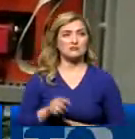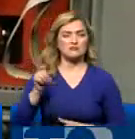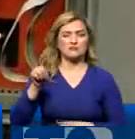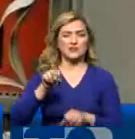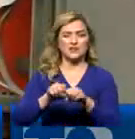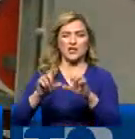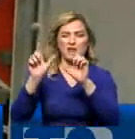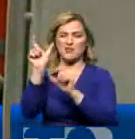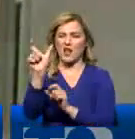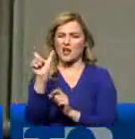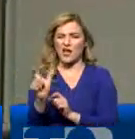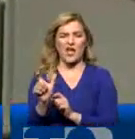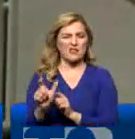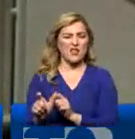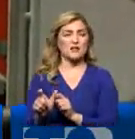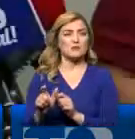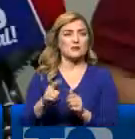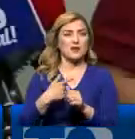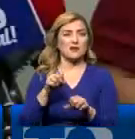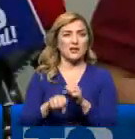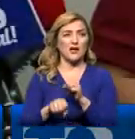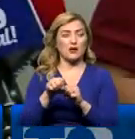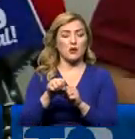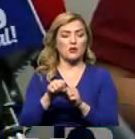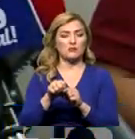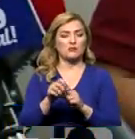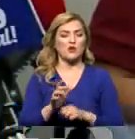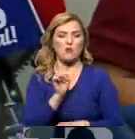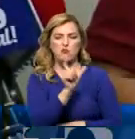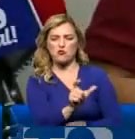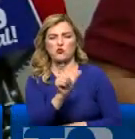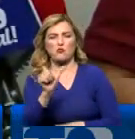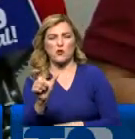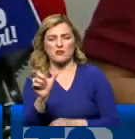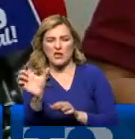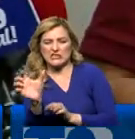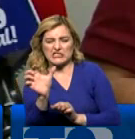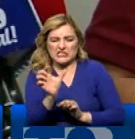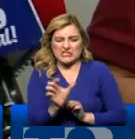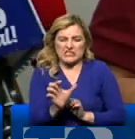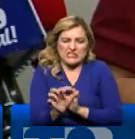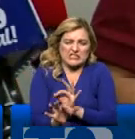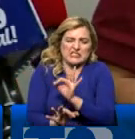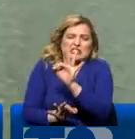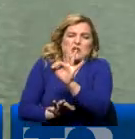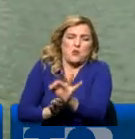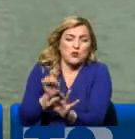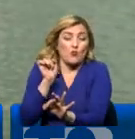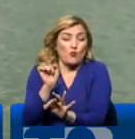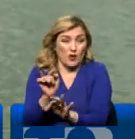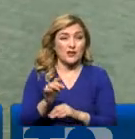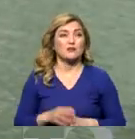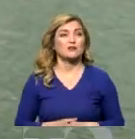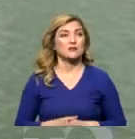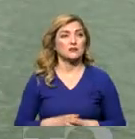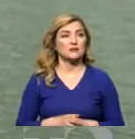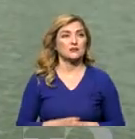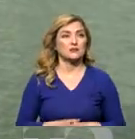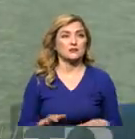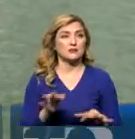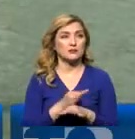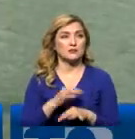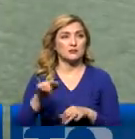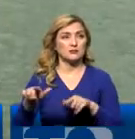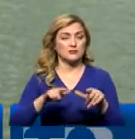rectificador principal. Necesitamos las baterías, el UPS, necesitamos arreglar unos repuestos para los variadores. El funcionamiento de